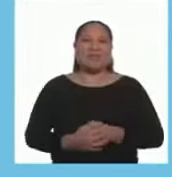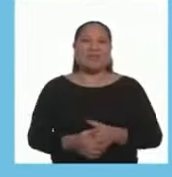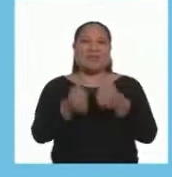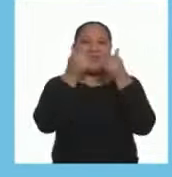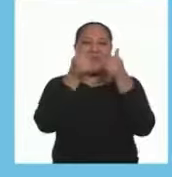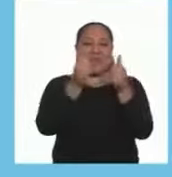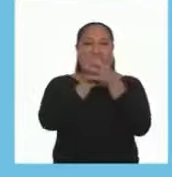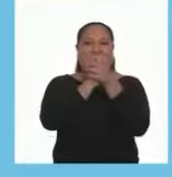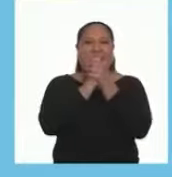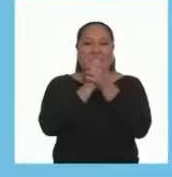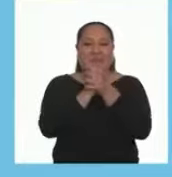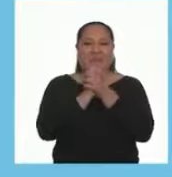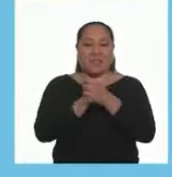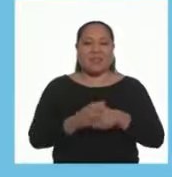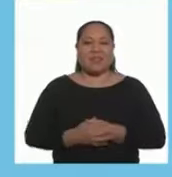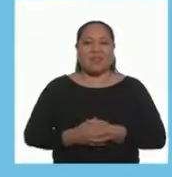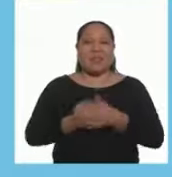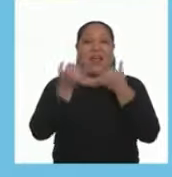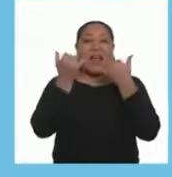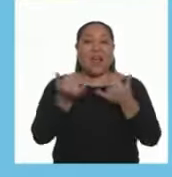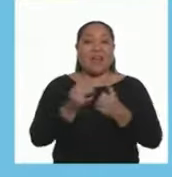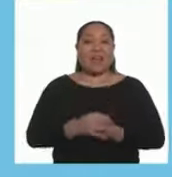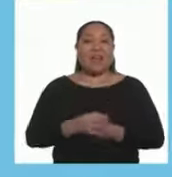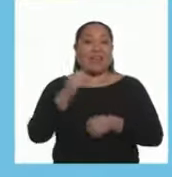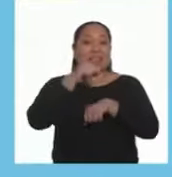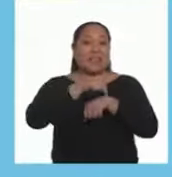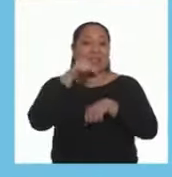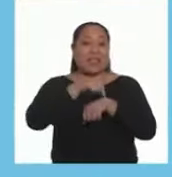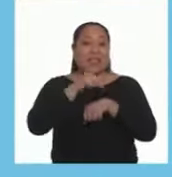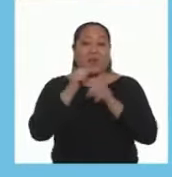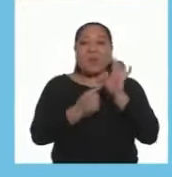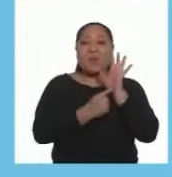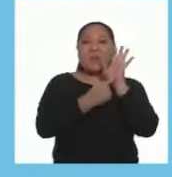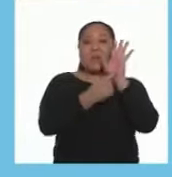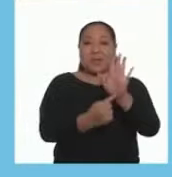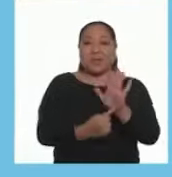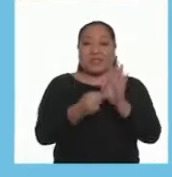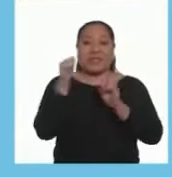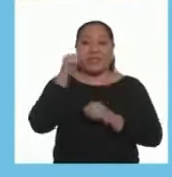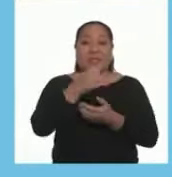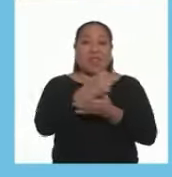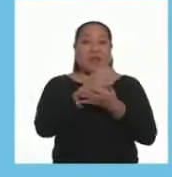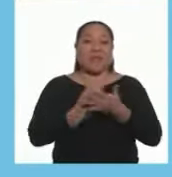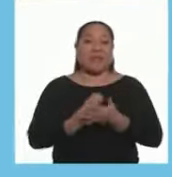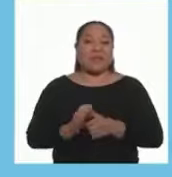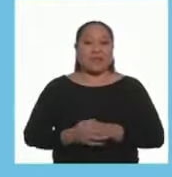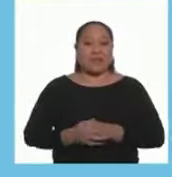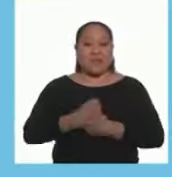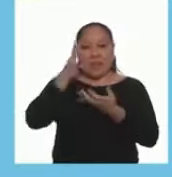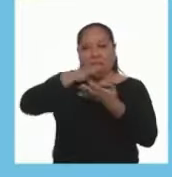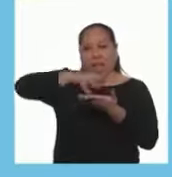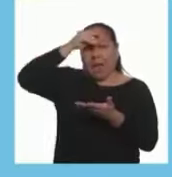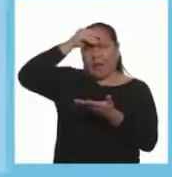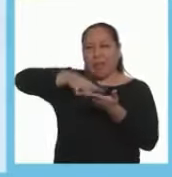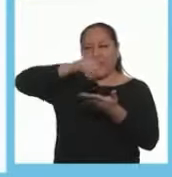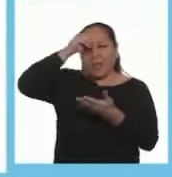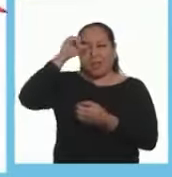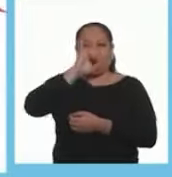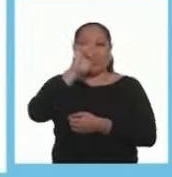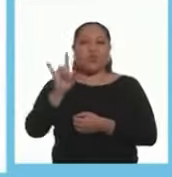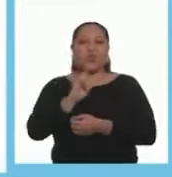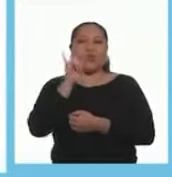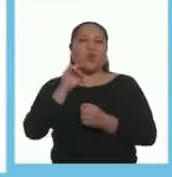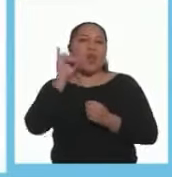lectora Muy bien, amigas y amigos Ahora, llegó el momento De presentarles nuestra sección